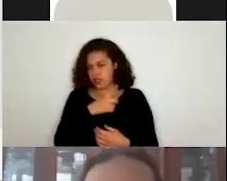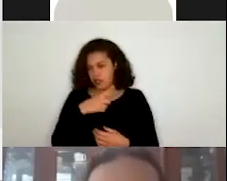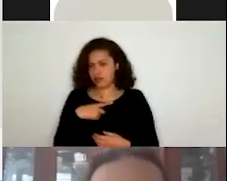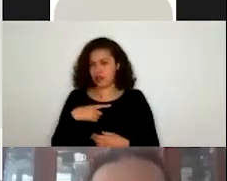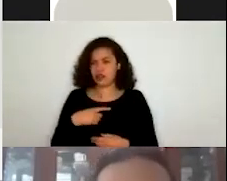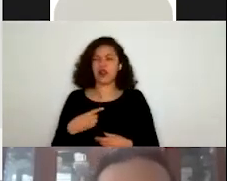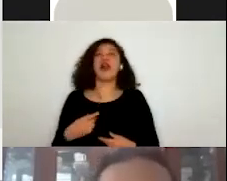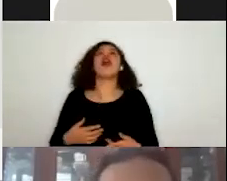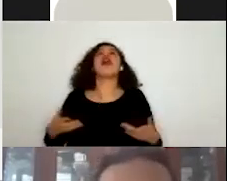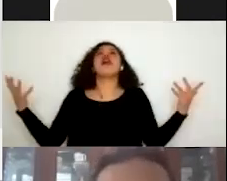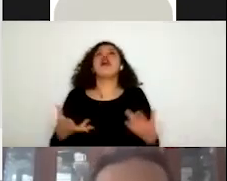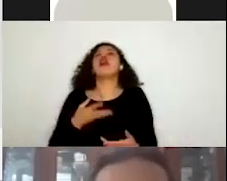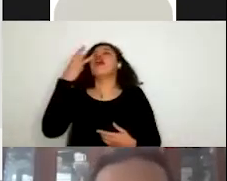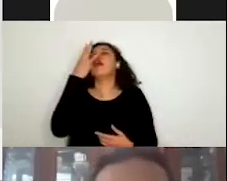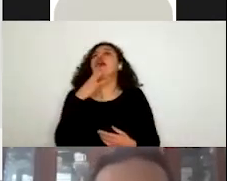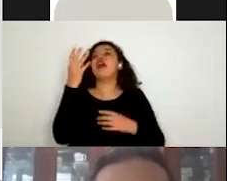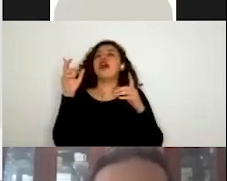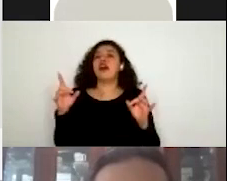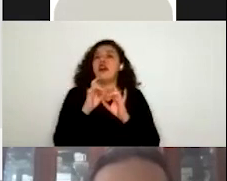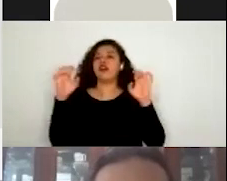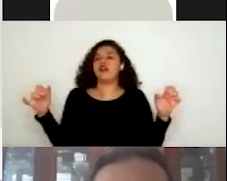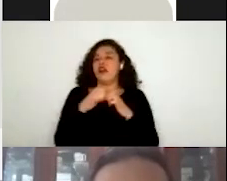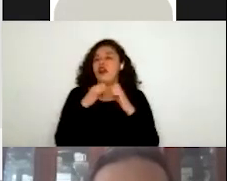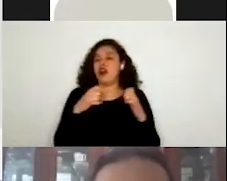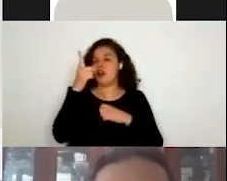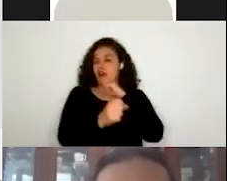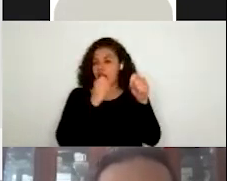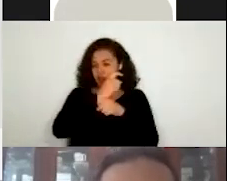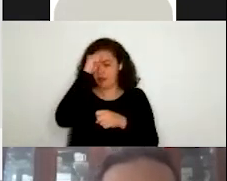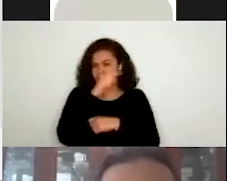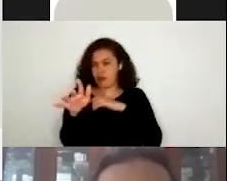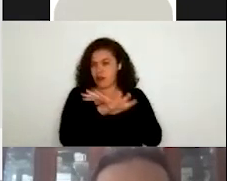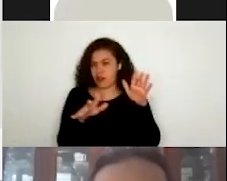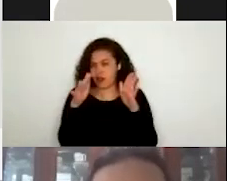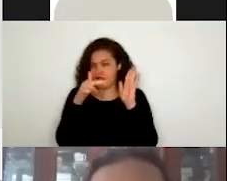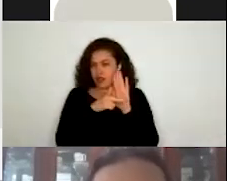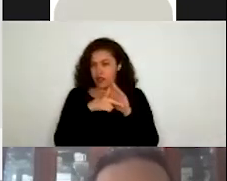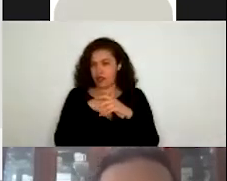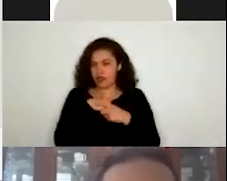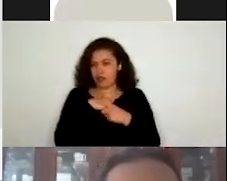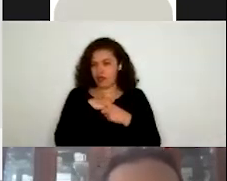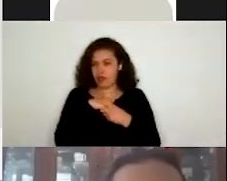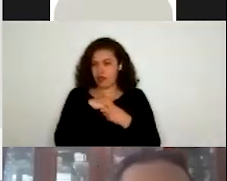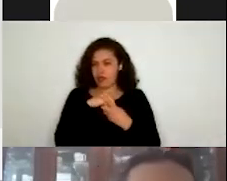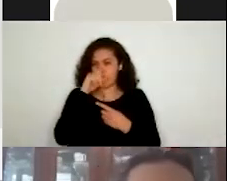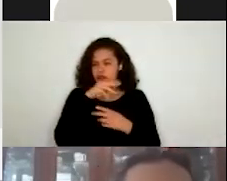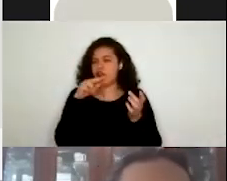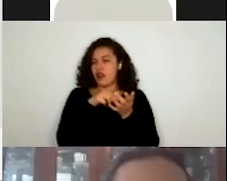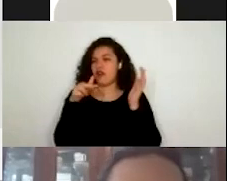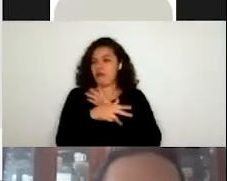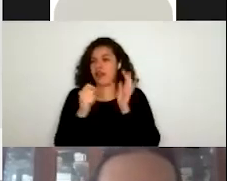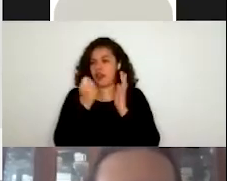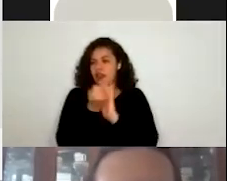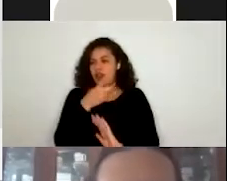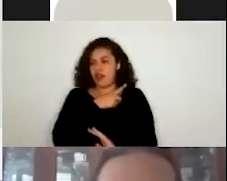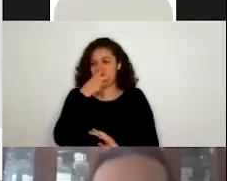Realizar 3 simulacros al año conforme al establecido en los presentes términos de referencia y la norma técnica en materia